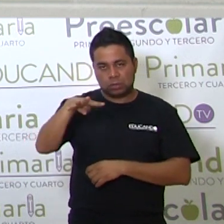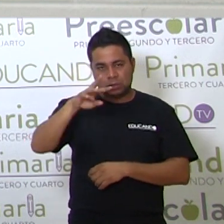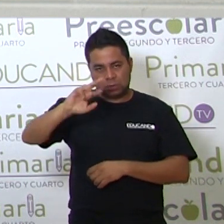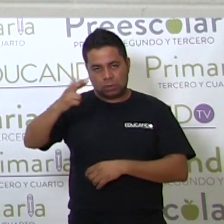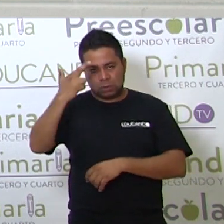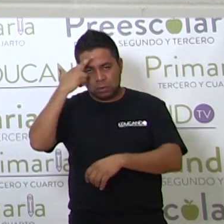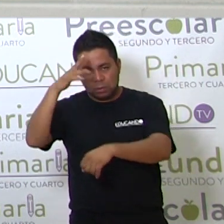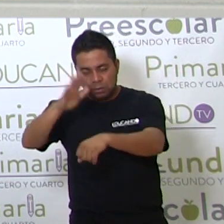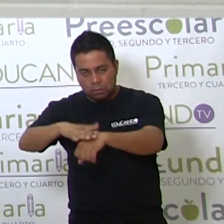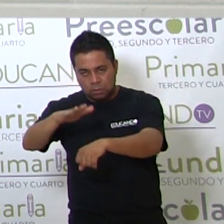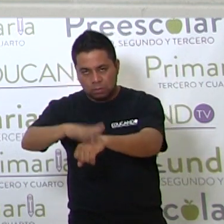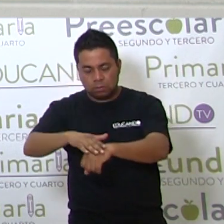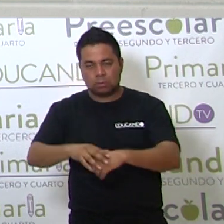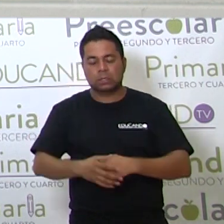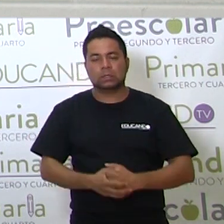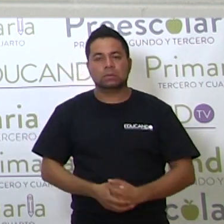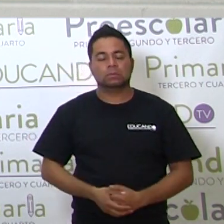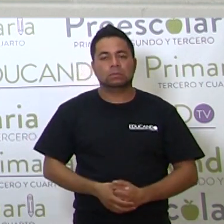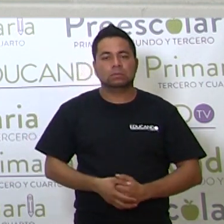acuérdense.